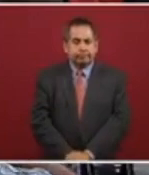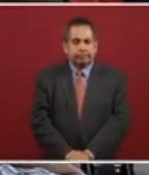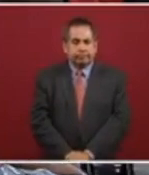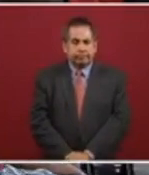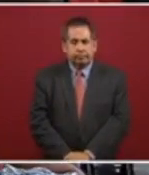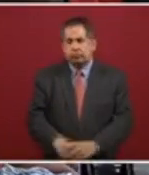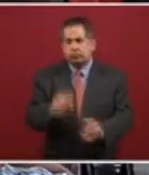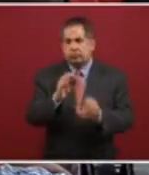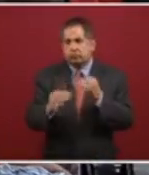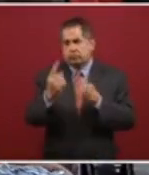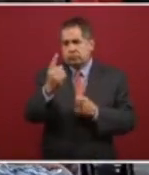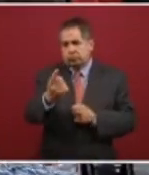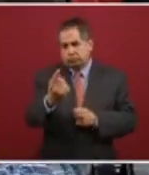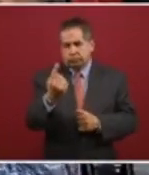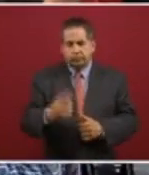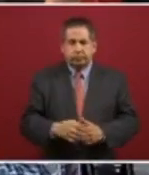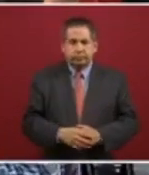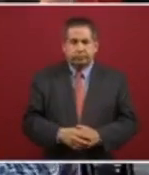Una más.